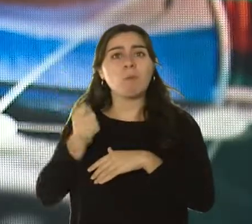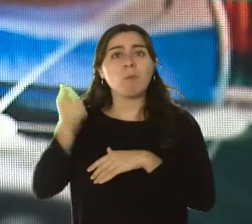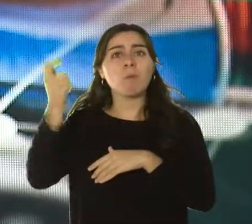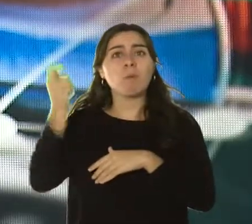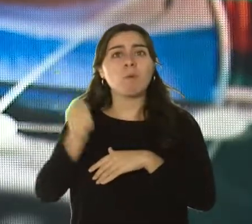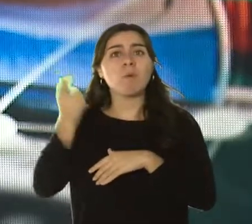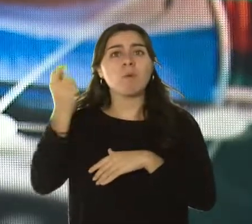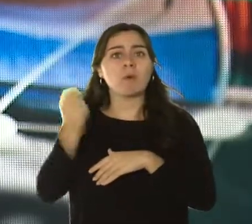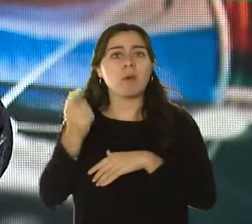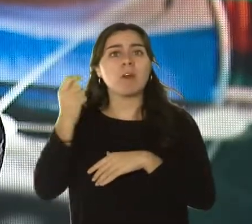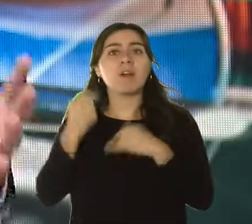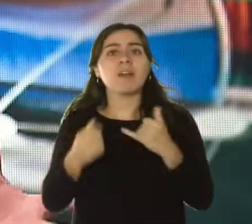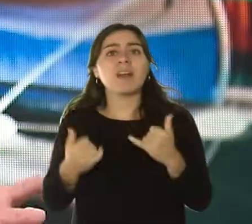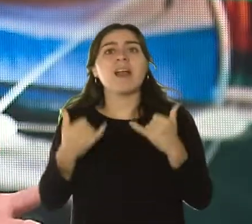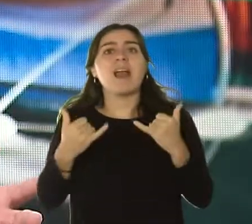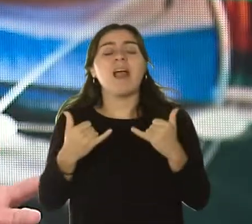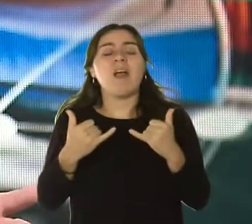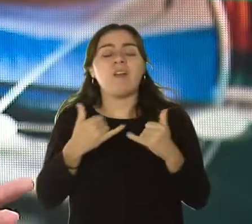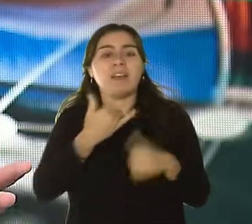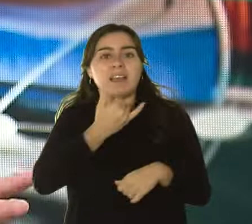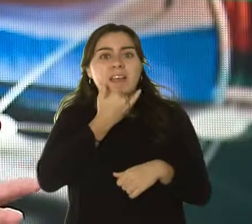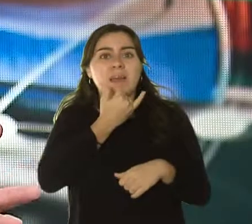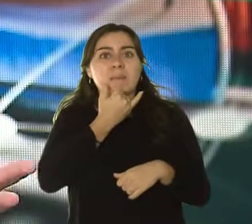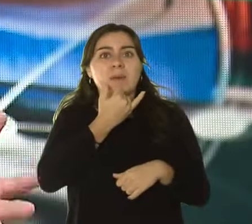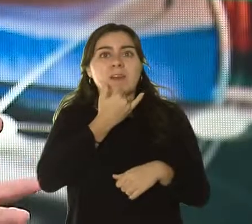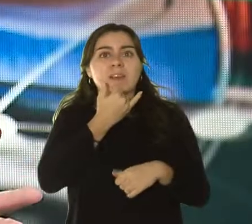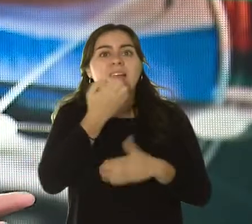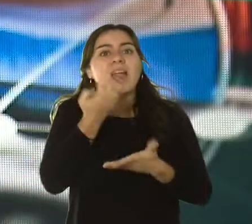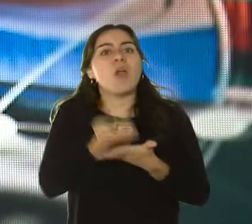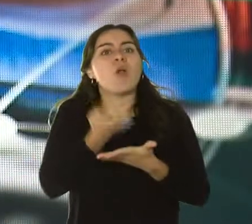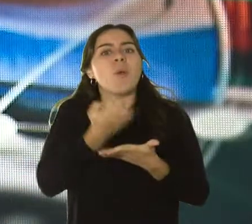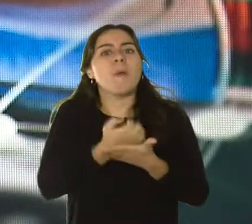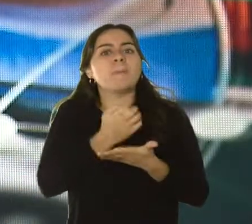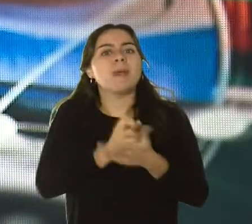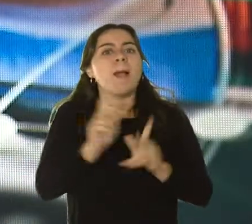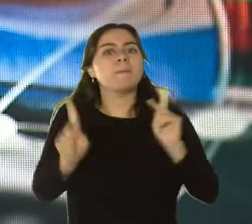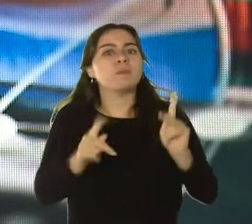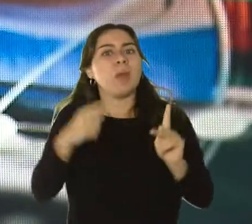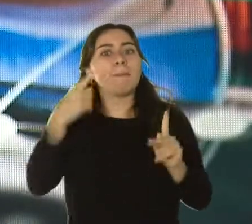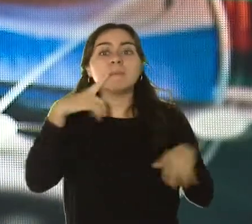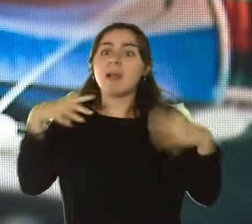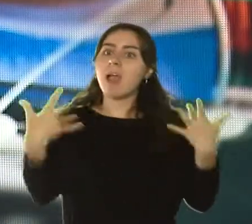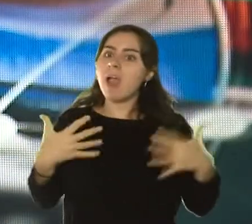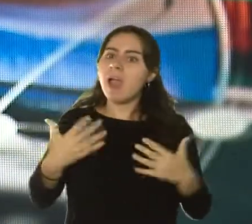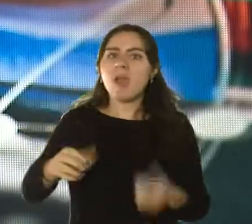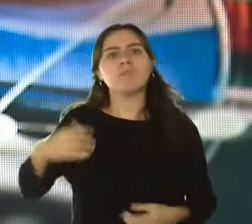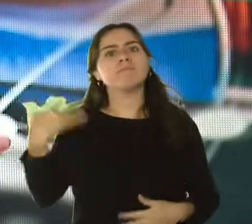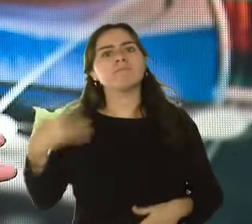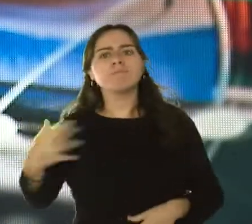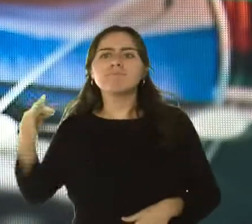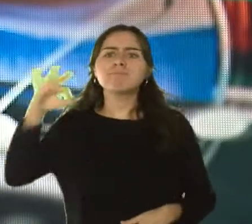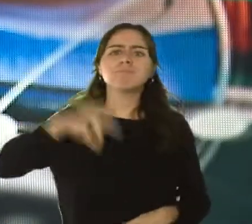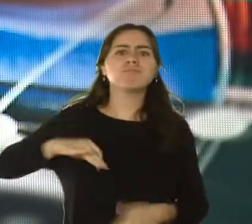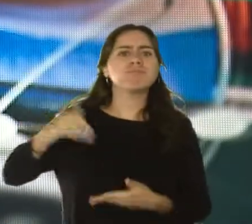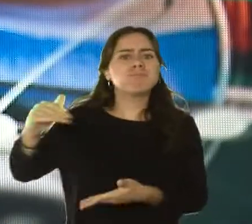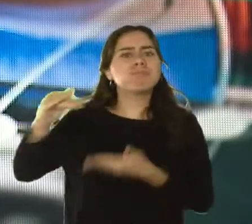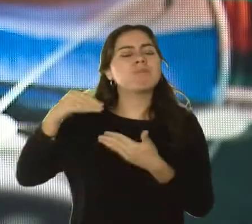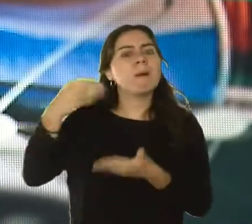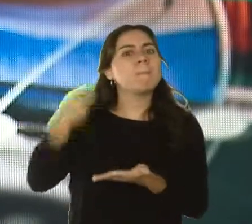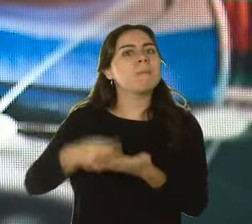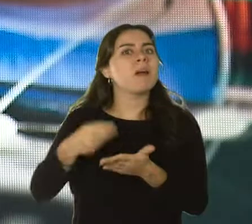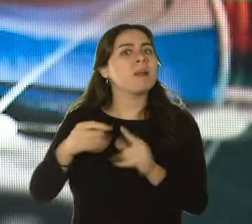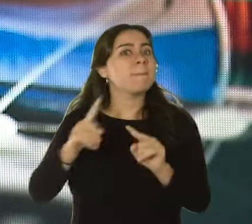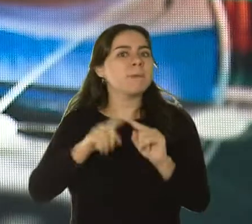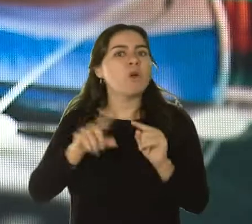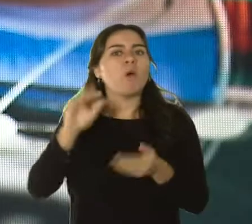una burbuja artificial en la economía local, que ciertamente en algún momento pues